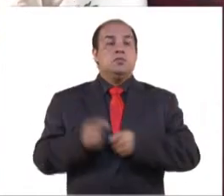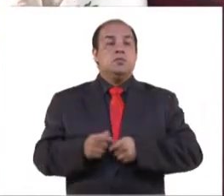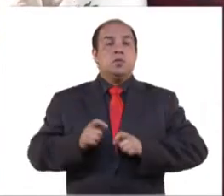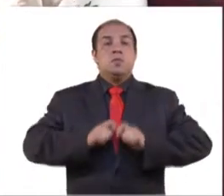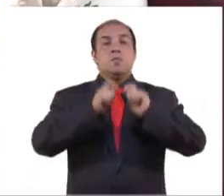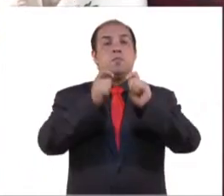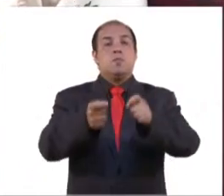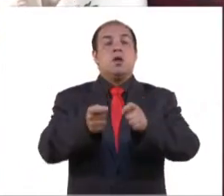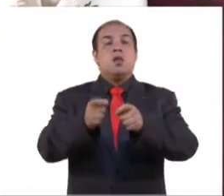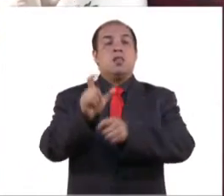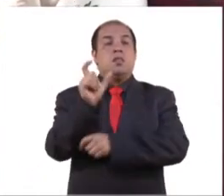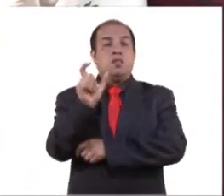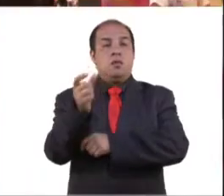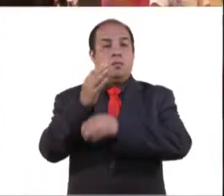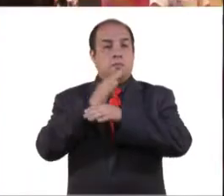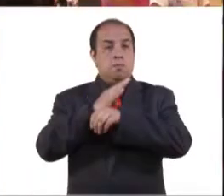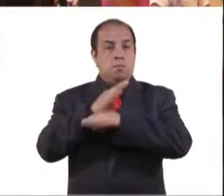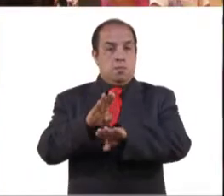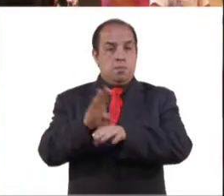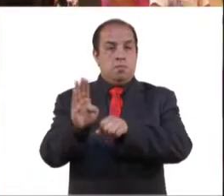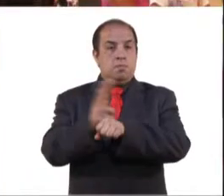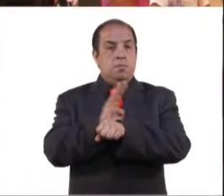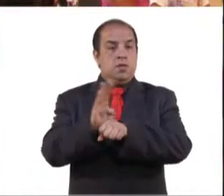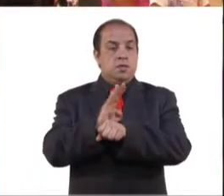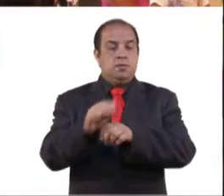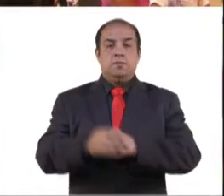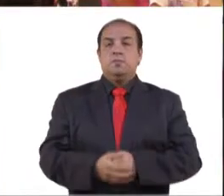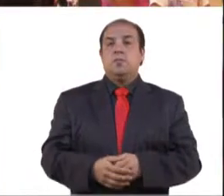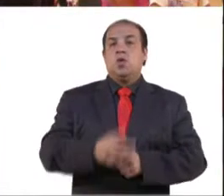esta tarjeta del Banco del Bienestar?